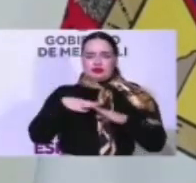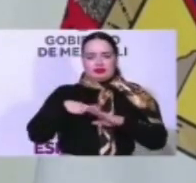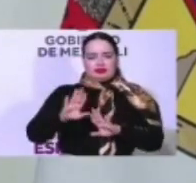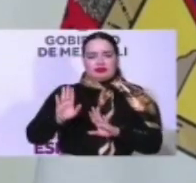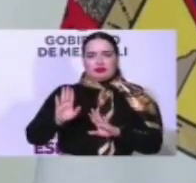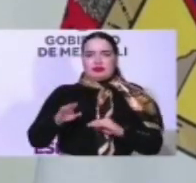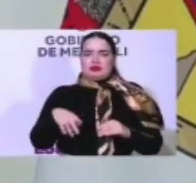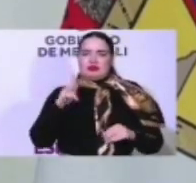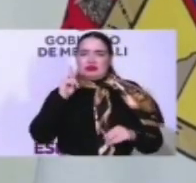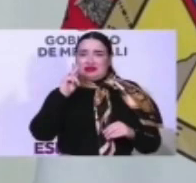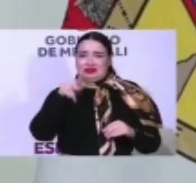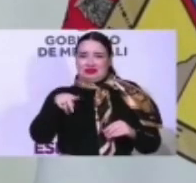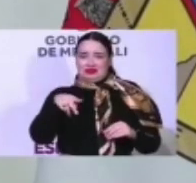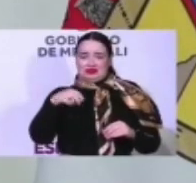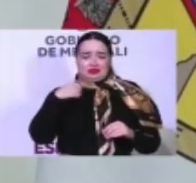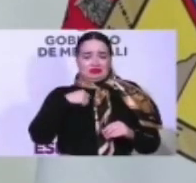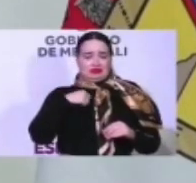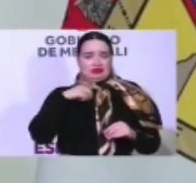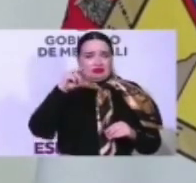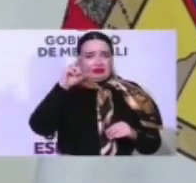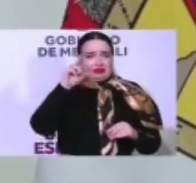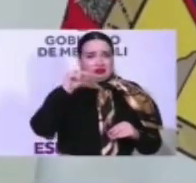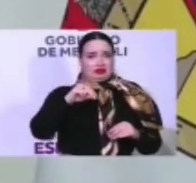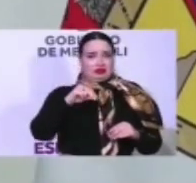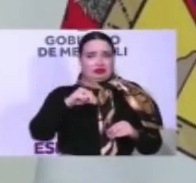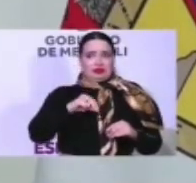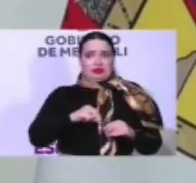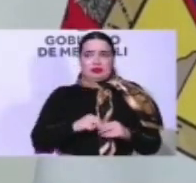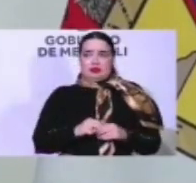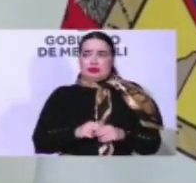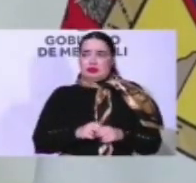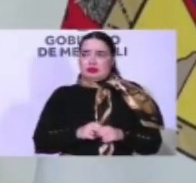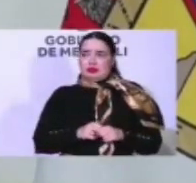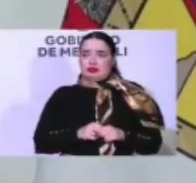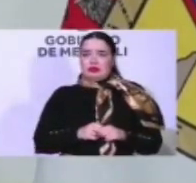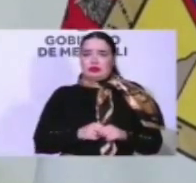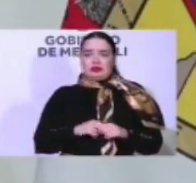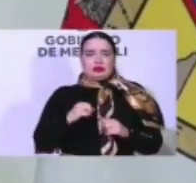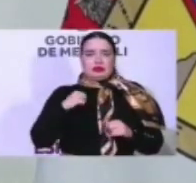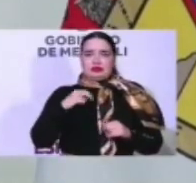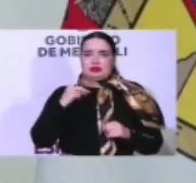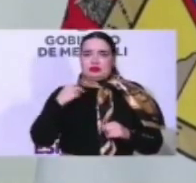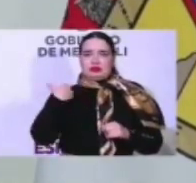su chavo ahí oyendo eso. Perdón porque me extendí, no era mi tema.